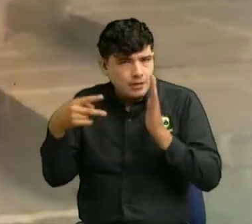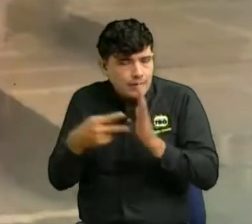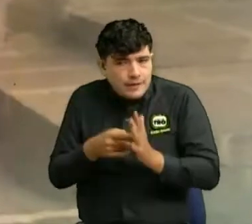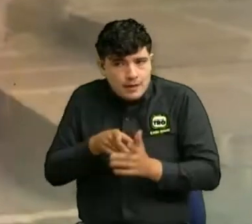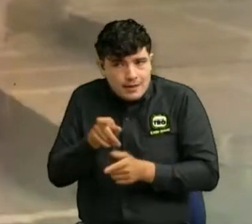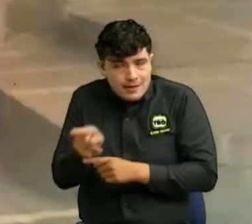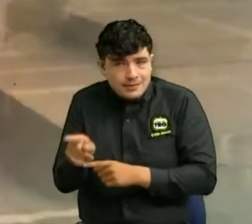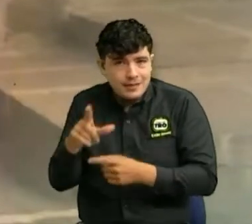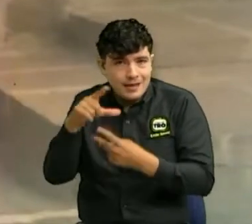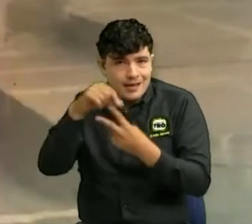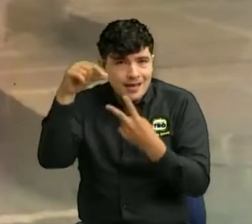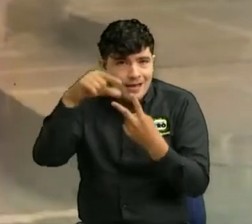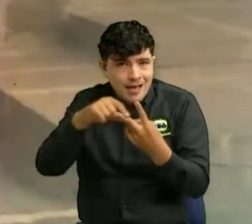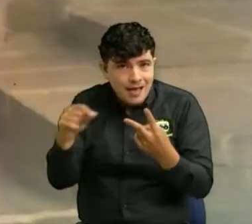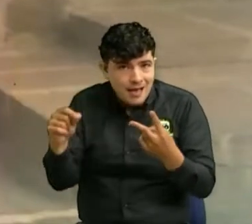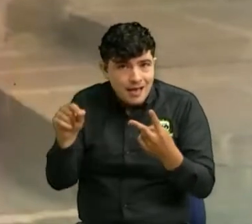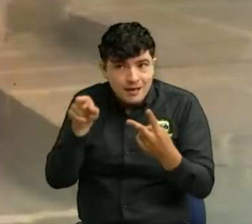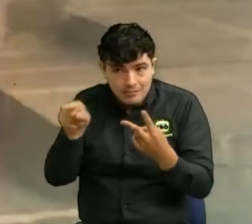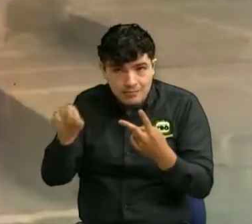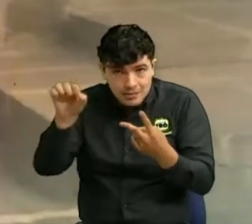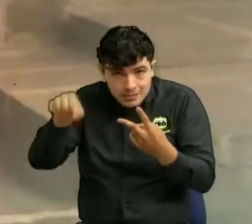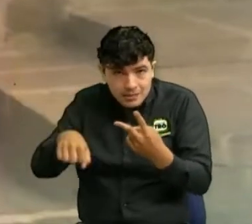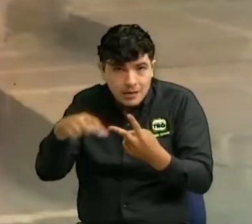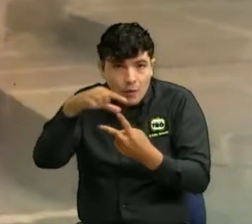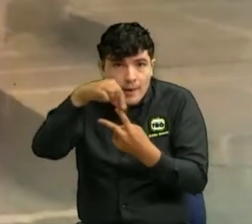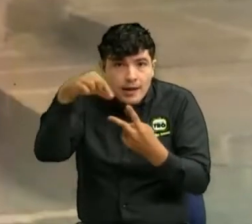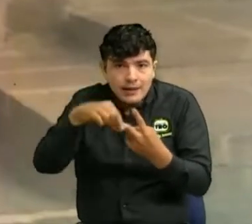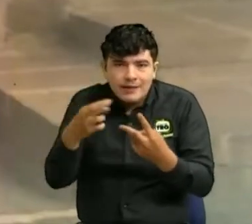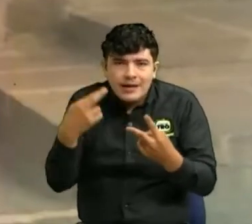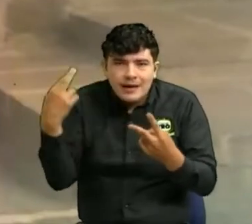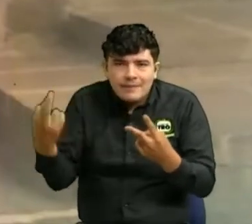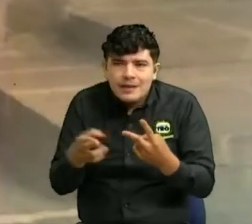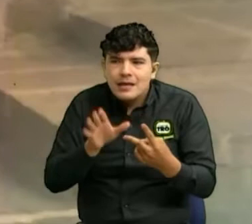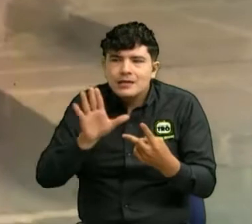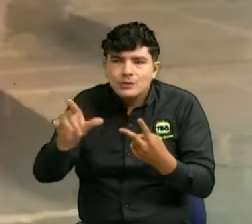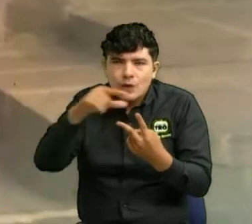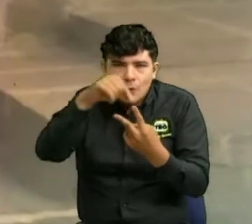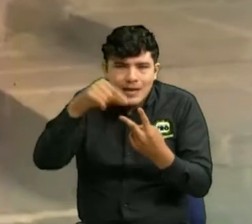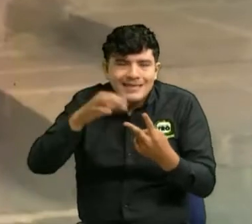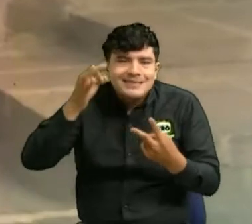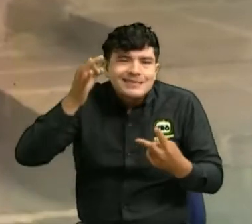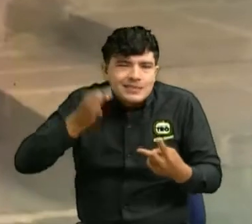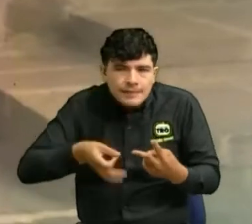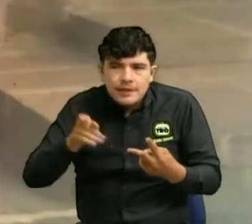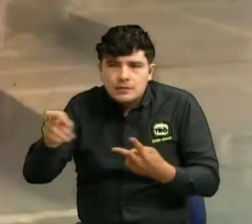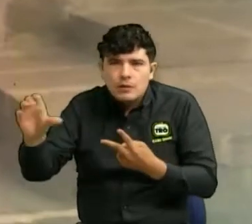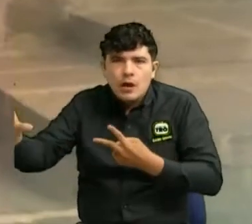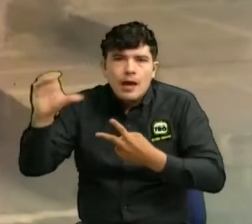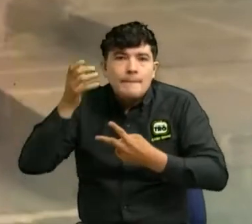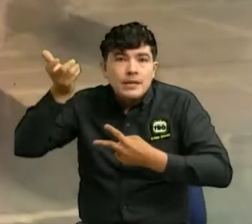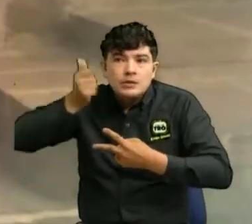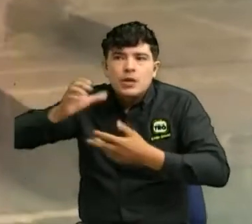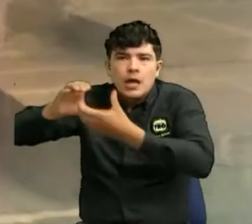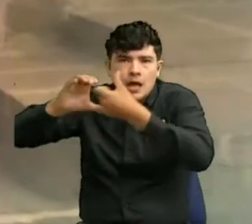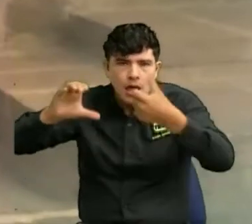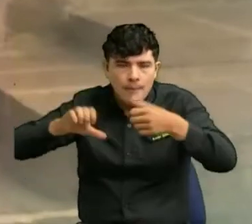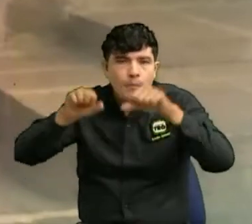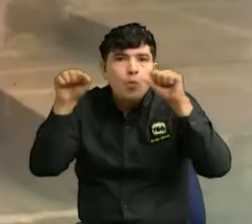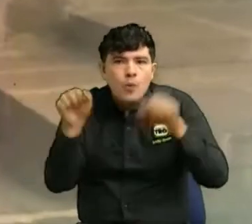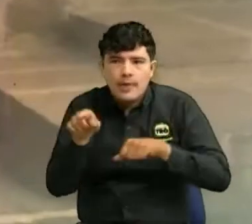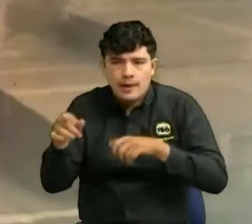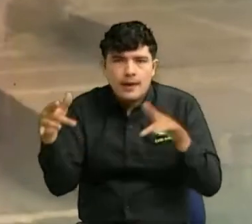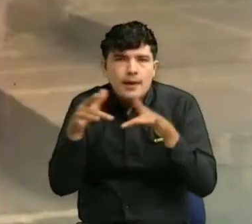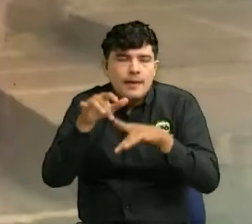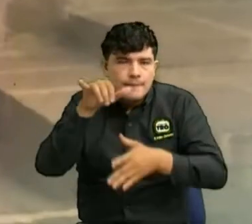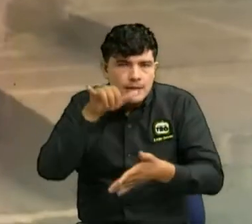la cooperativa, si es una cooperativa, porque ya repito, son normalmente las entidades que le prestan a los pensionados por